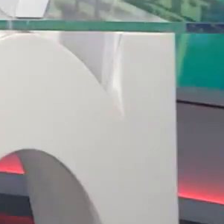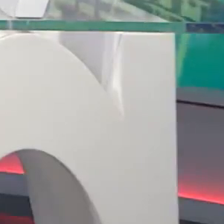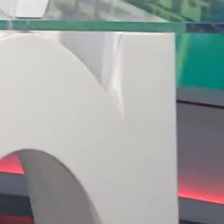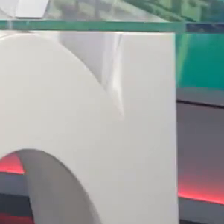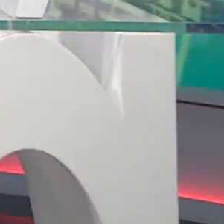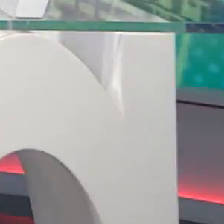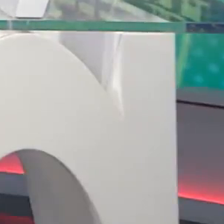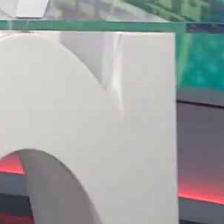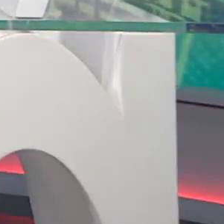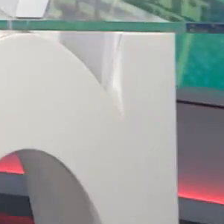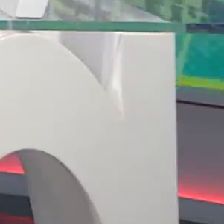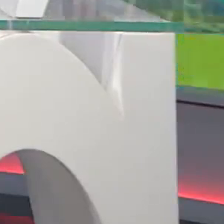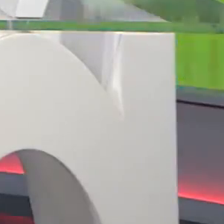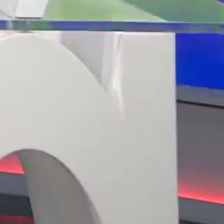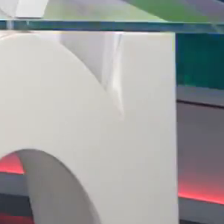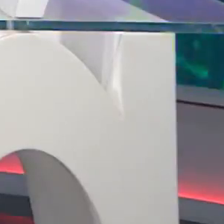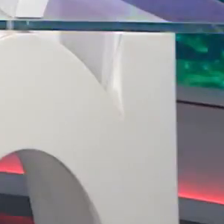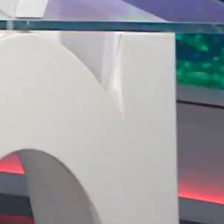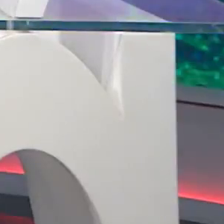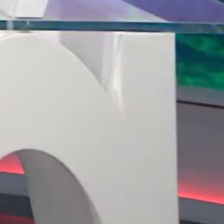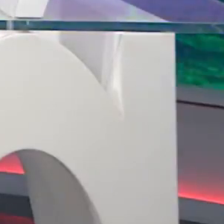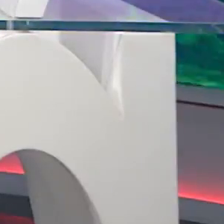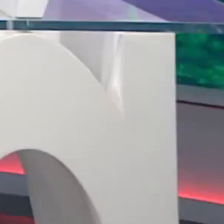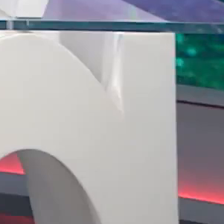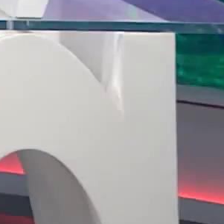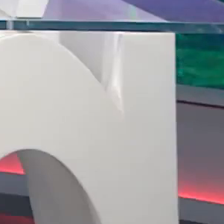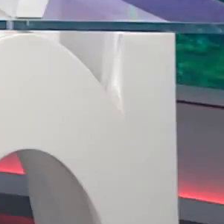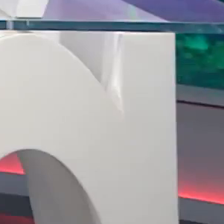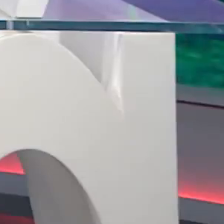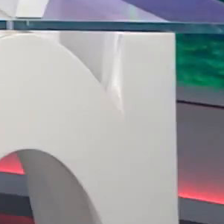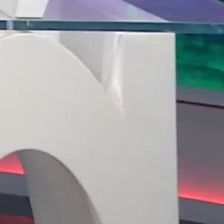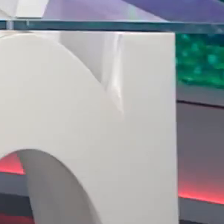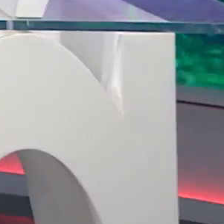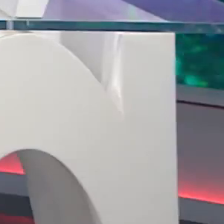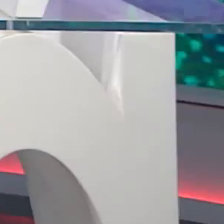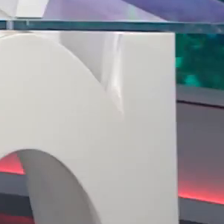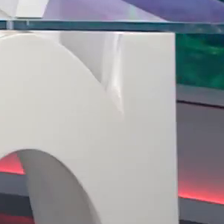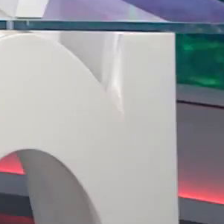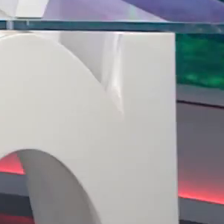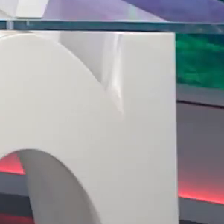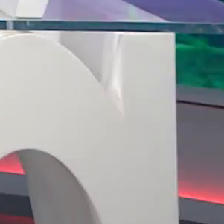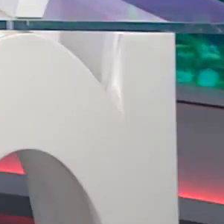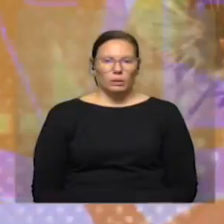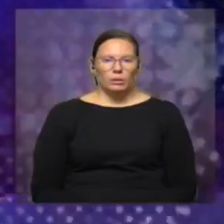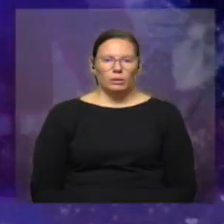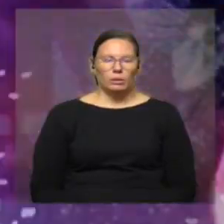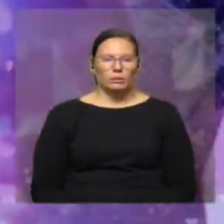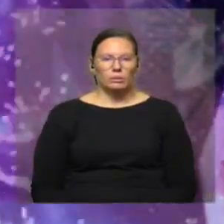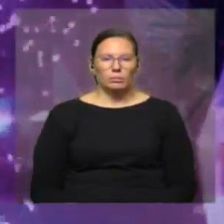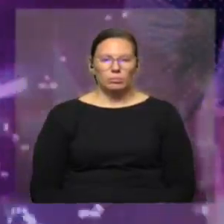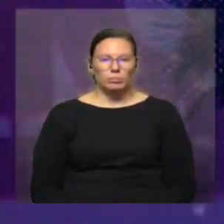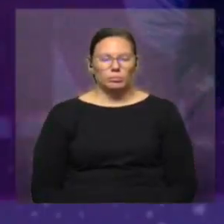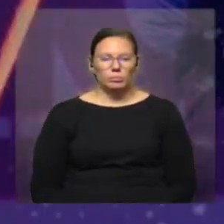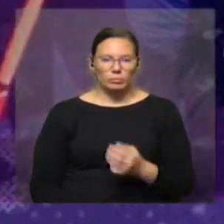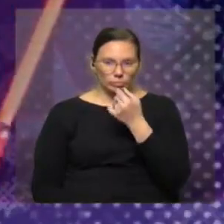un poco sobre el conocimiento, sobre las intersexualidades. Y para recordar lo que fue, los invitamos a verlo.